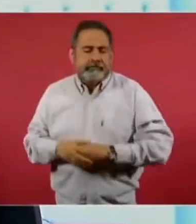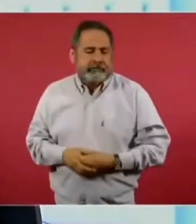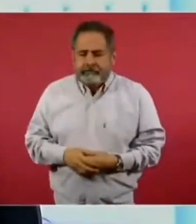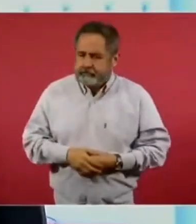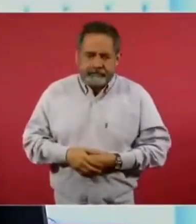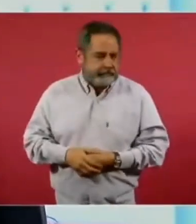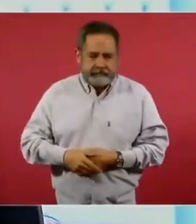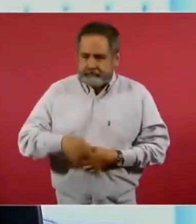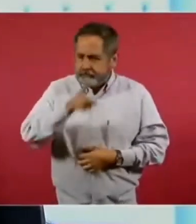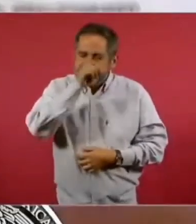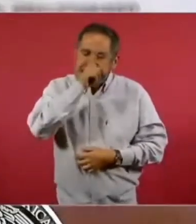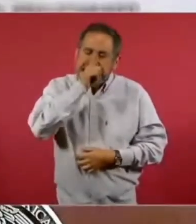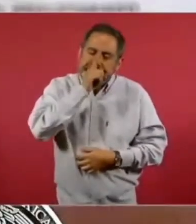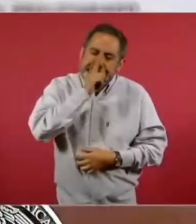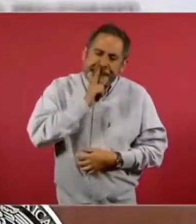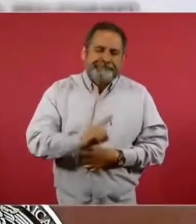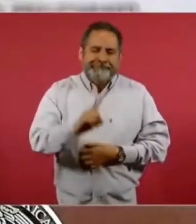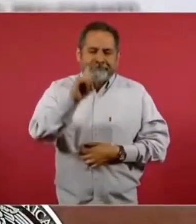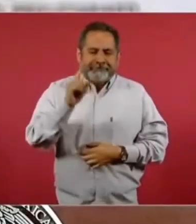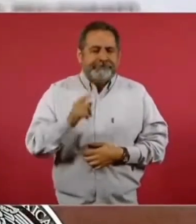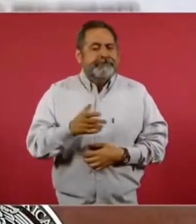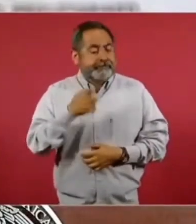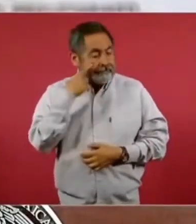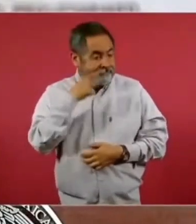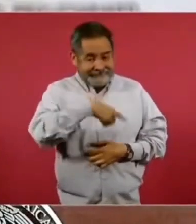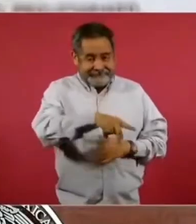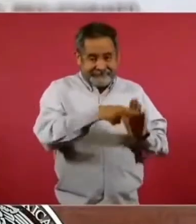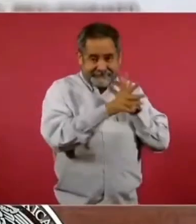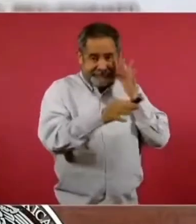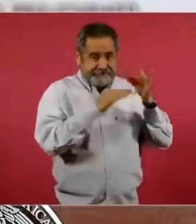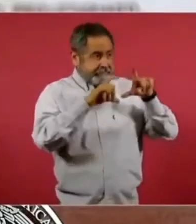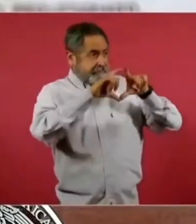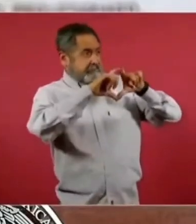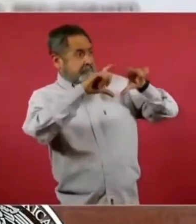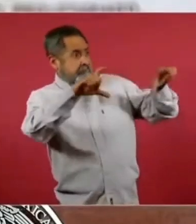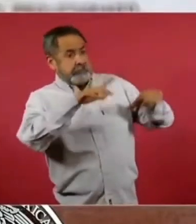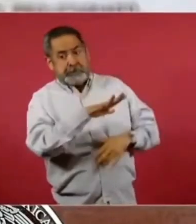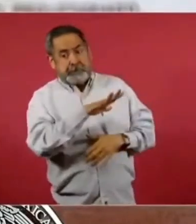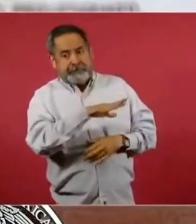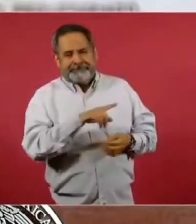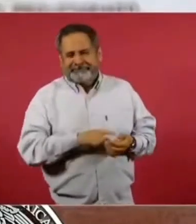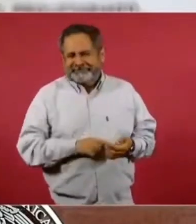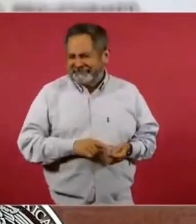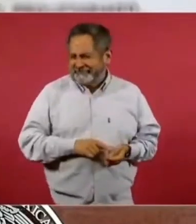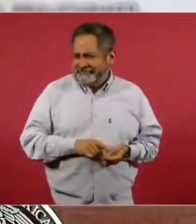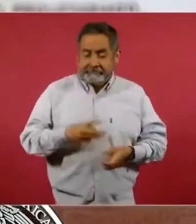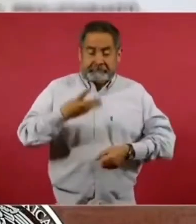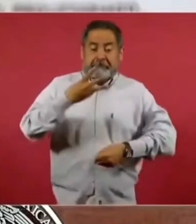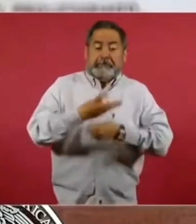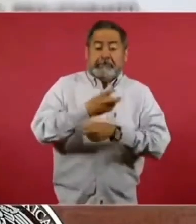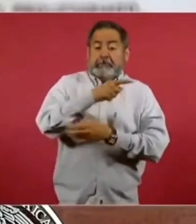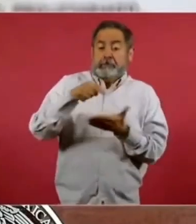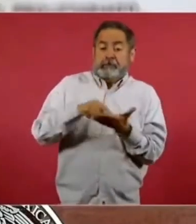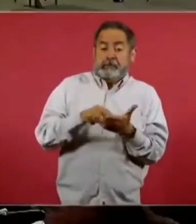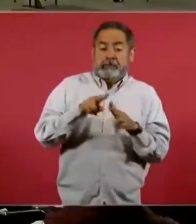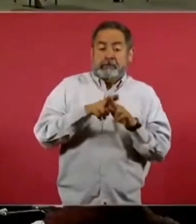mentira. Además, estos medios encabezaron sus notas con titulares como México, tercer lugar en ninis.